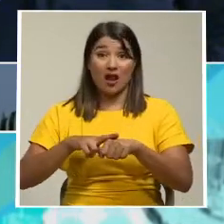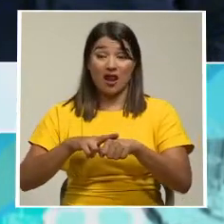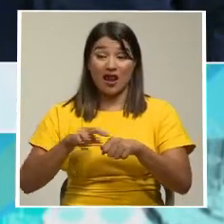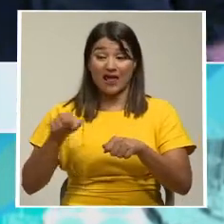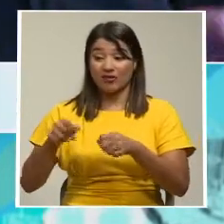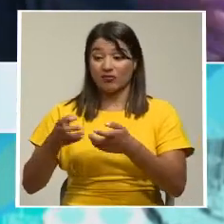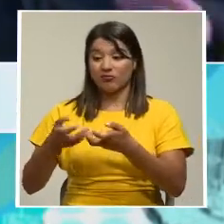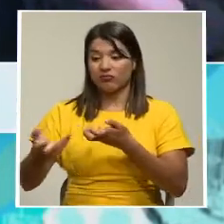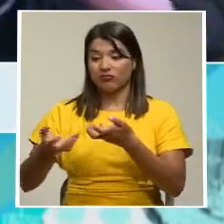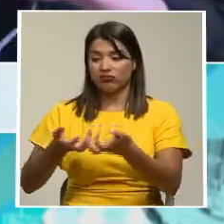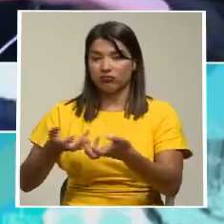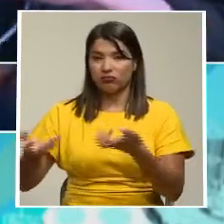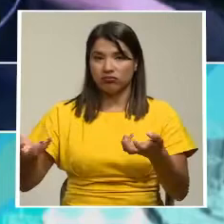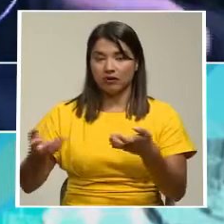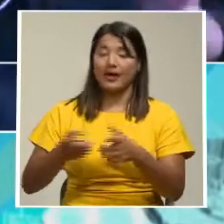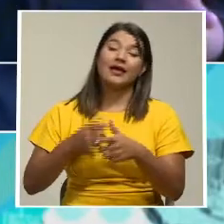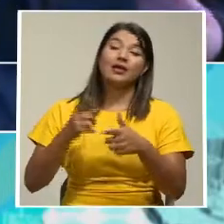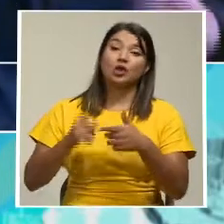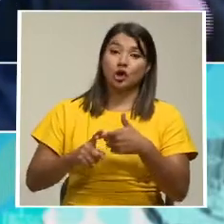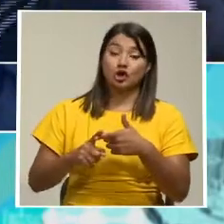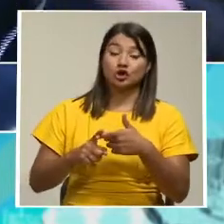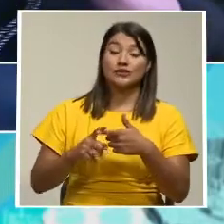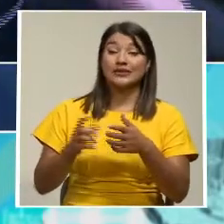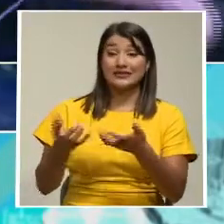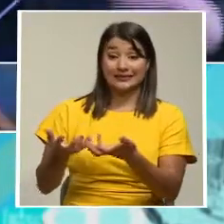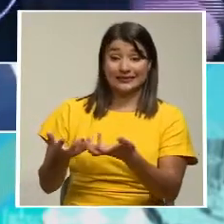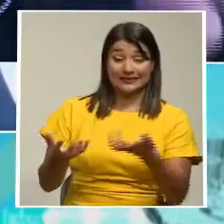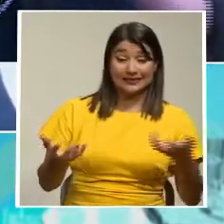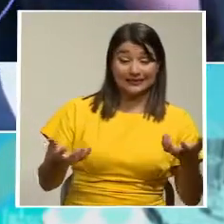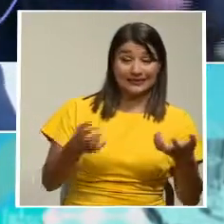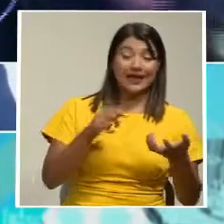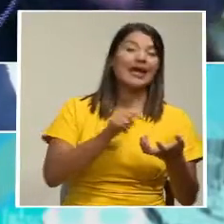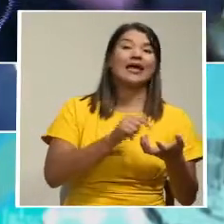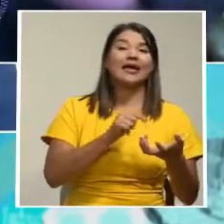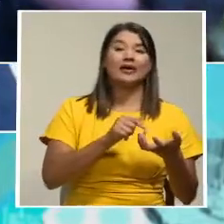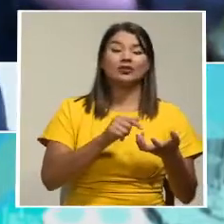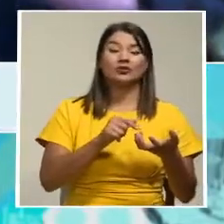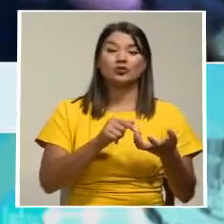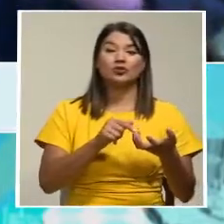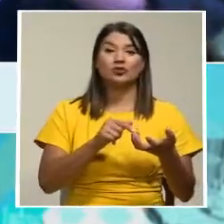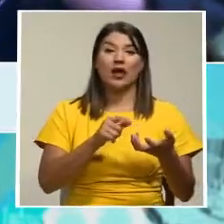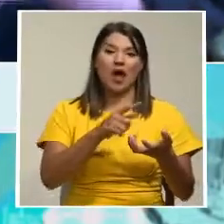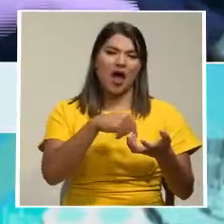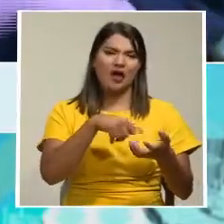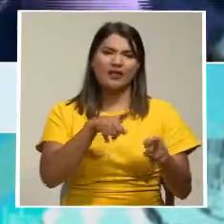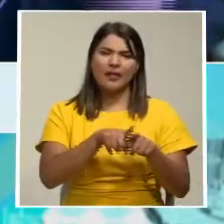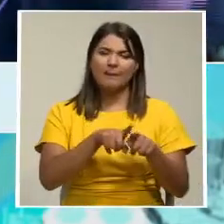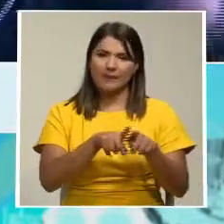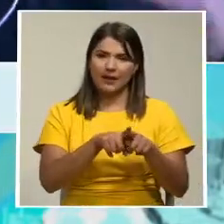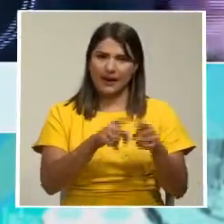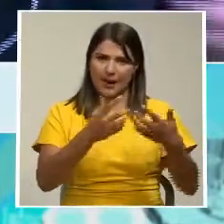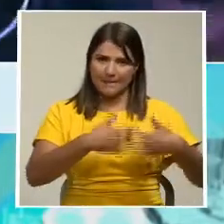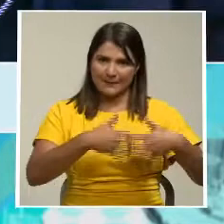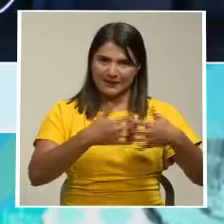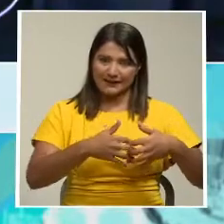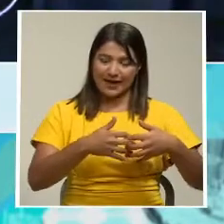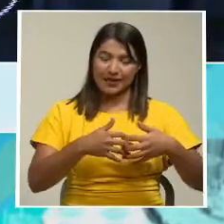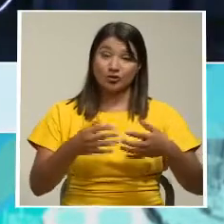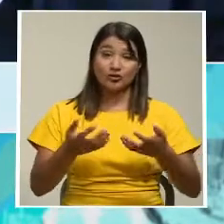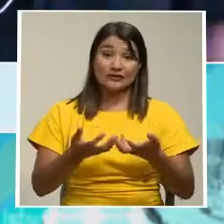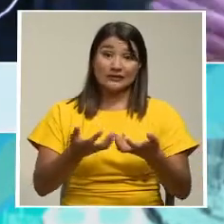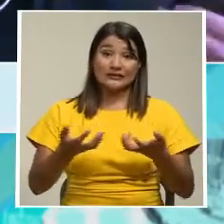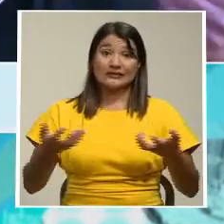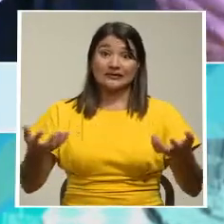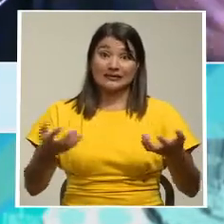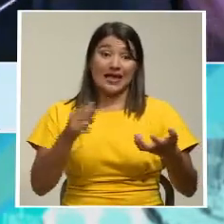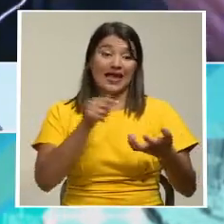y una parte de ellos que encabeza el sector, que también están, personas del sector empresarial, quieren